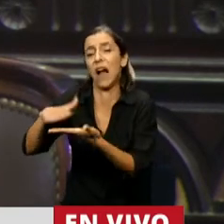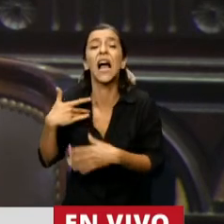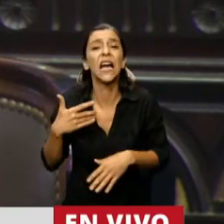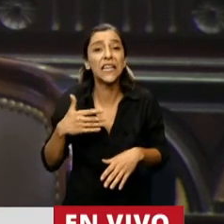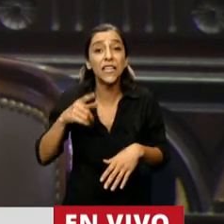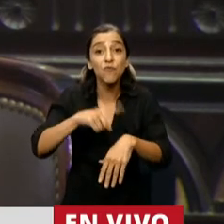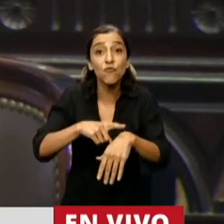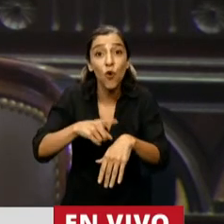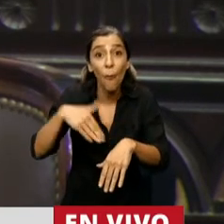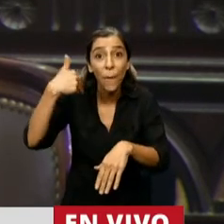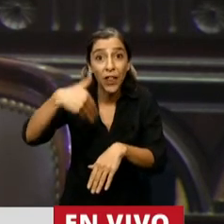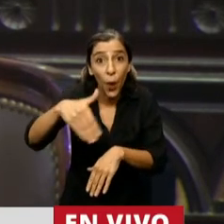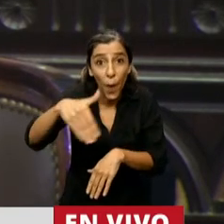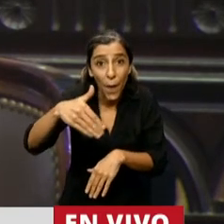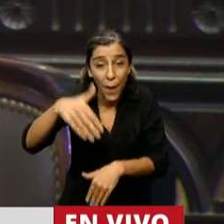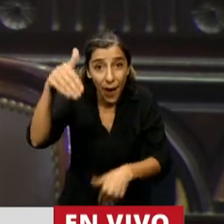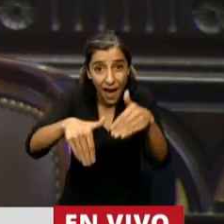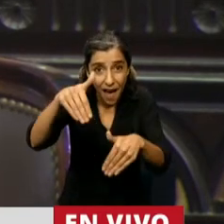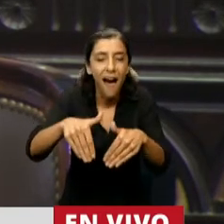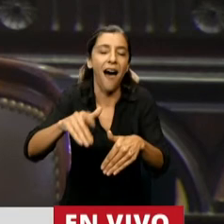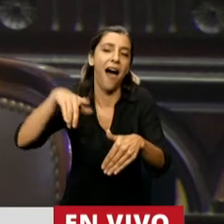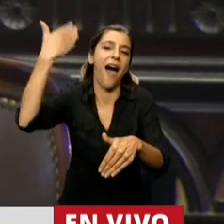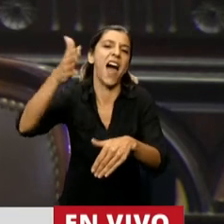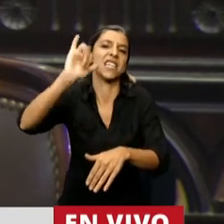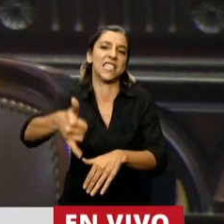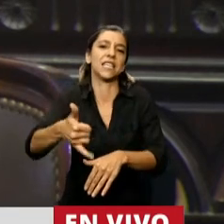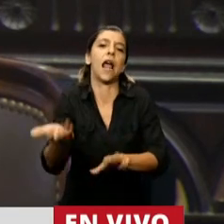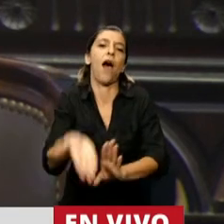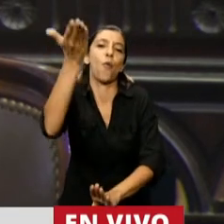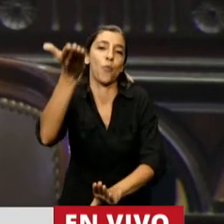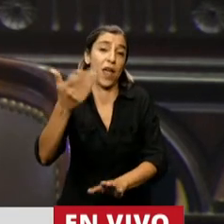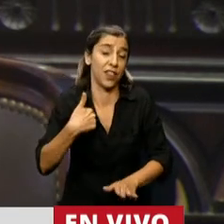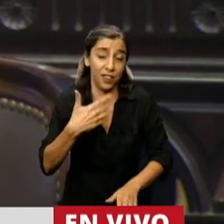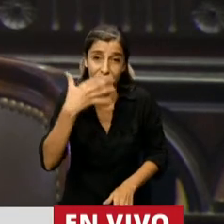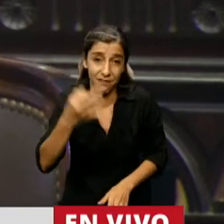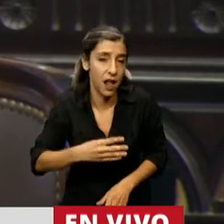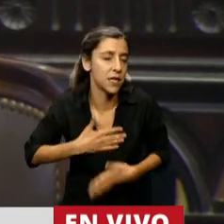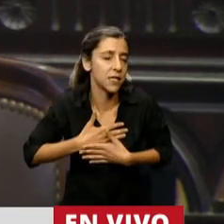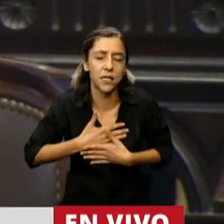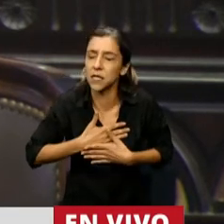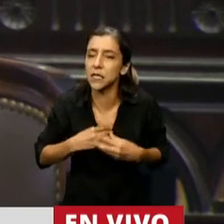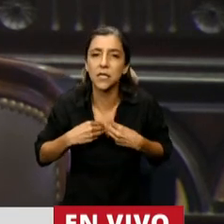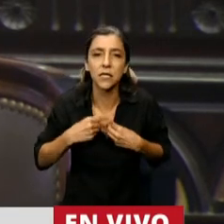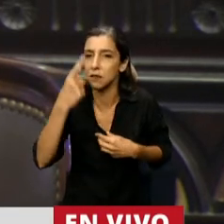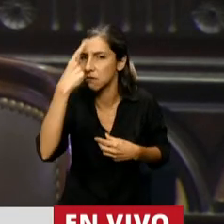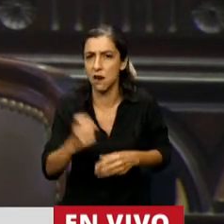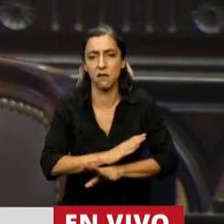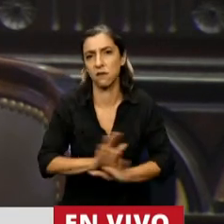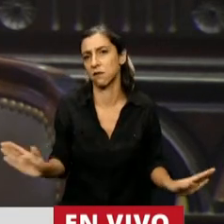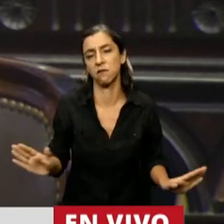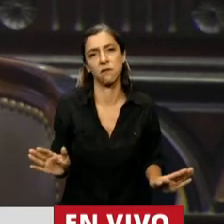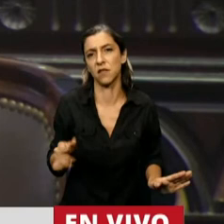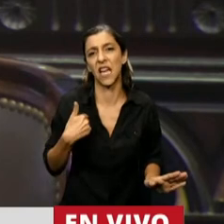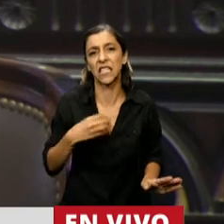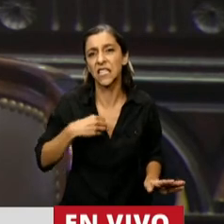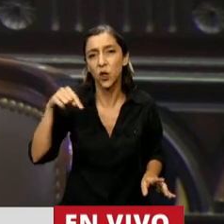aumento. Más populismo. Realmente es muy triste lo que se va a aprobar hoy, como en la última sesión que tenemos